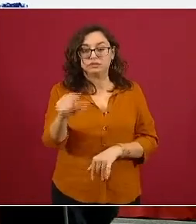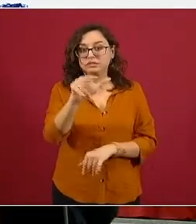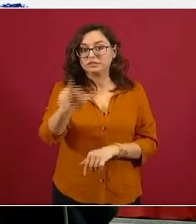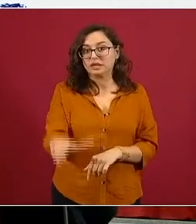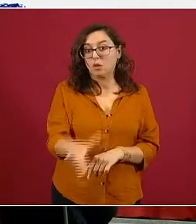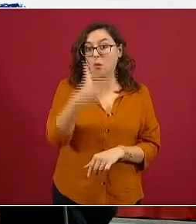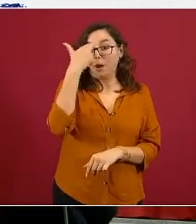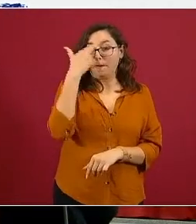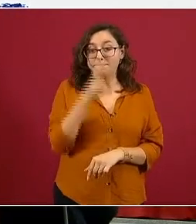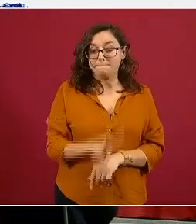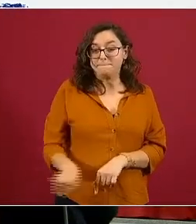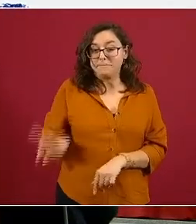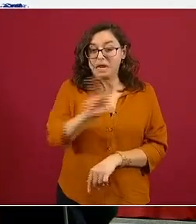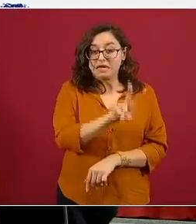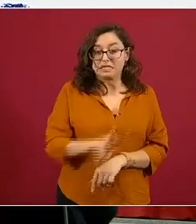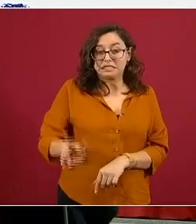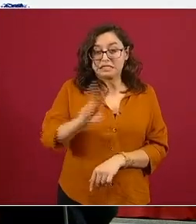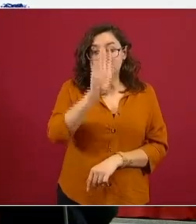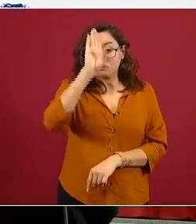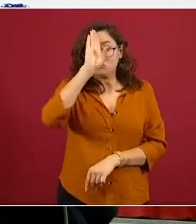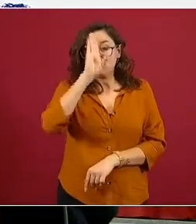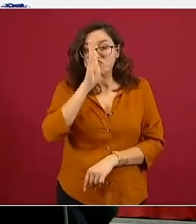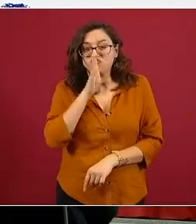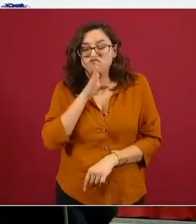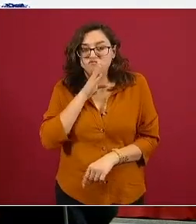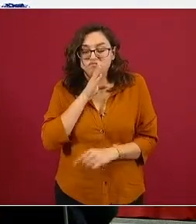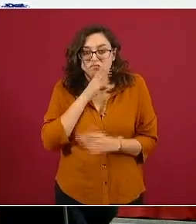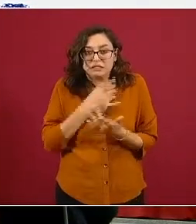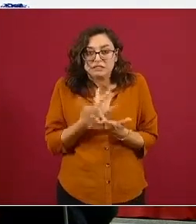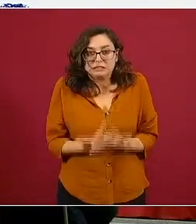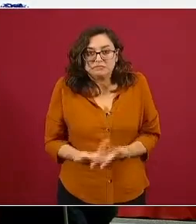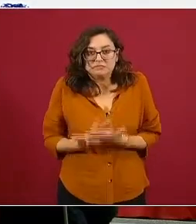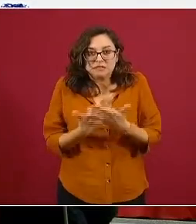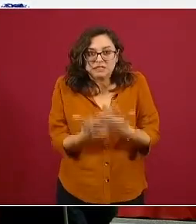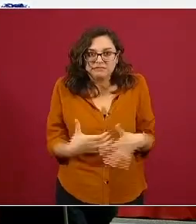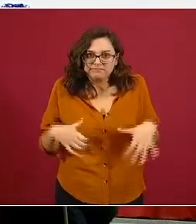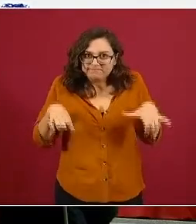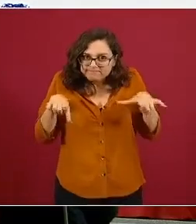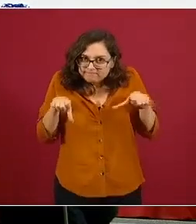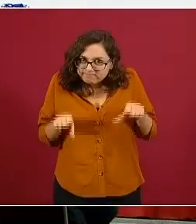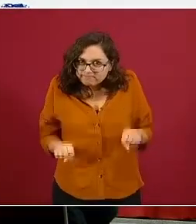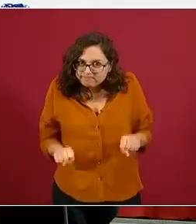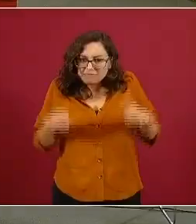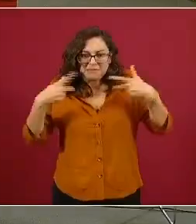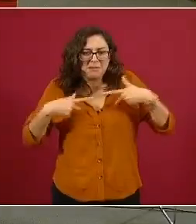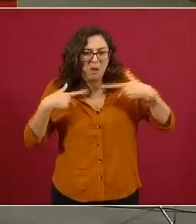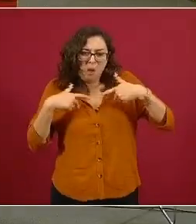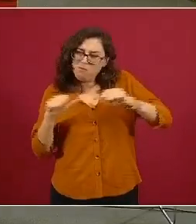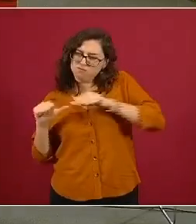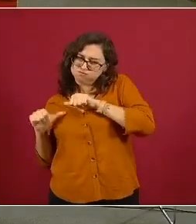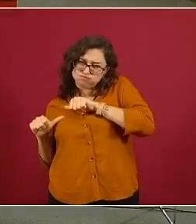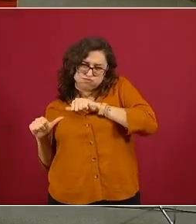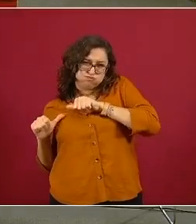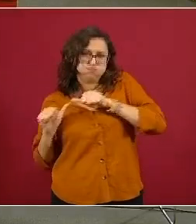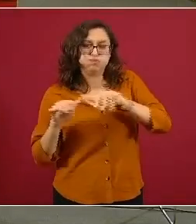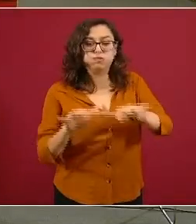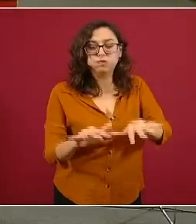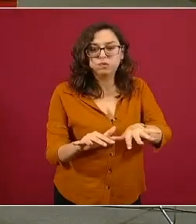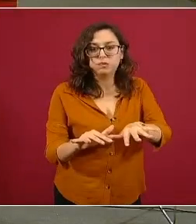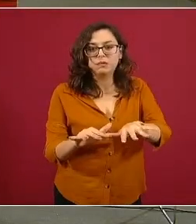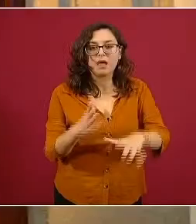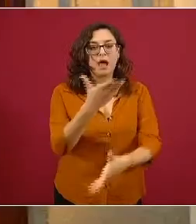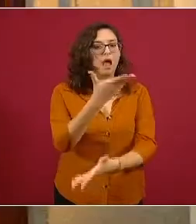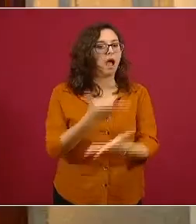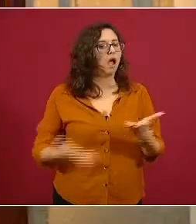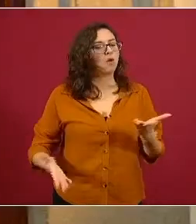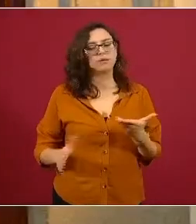de las tiendas y entraba con los carritos de supermercado a hacer sus compras. Pues ahora evidentemente es